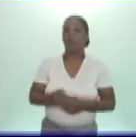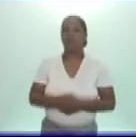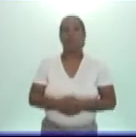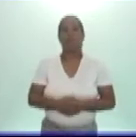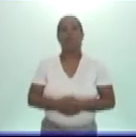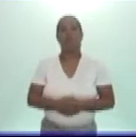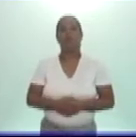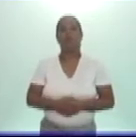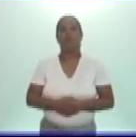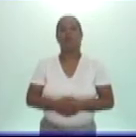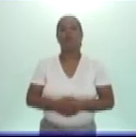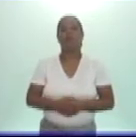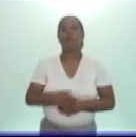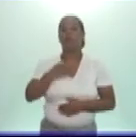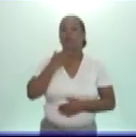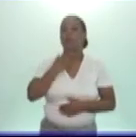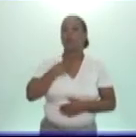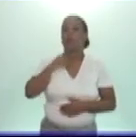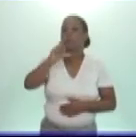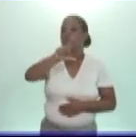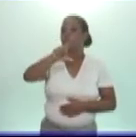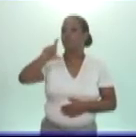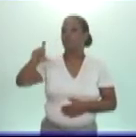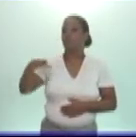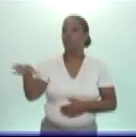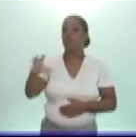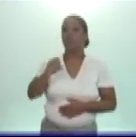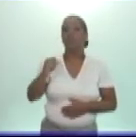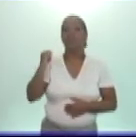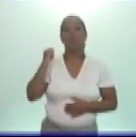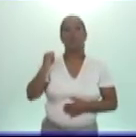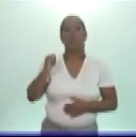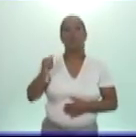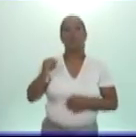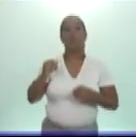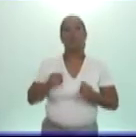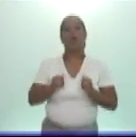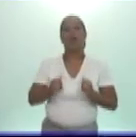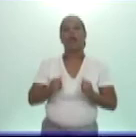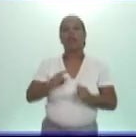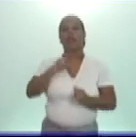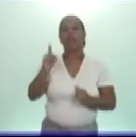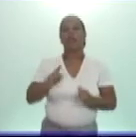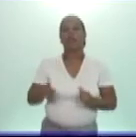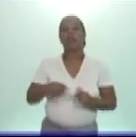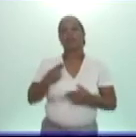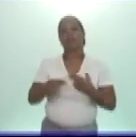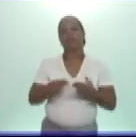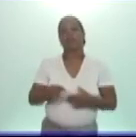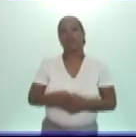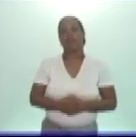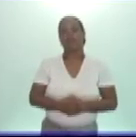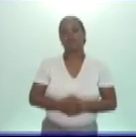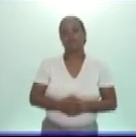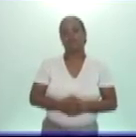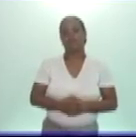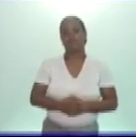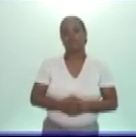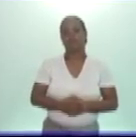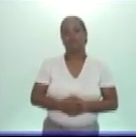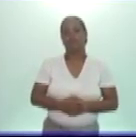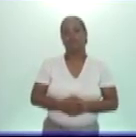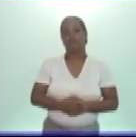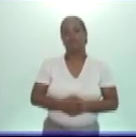nos presenta un texto con todos los datos y las preguntas formuladas. Bueno, vamos entonces a ver